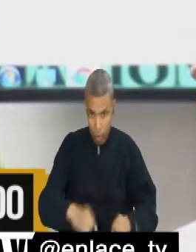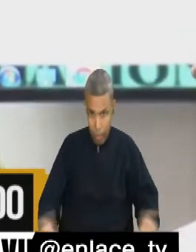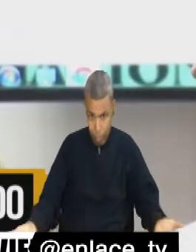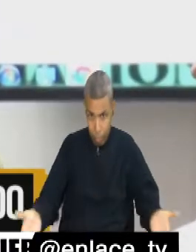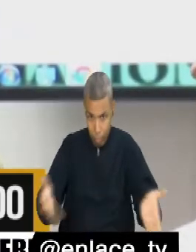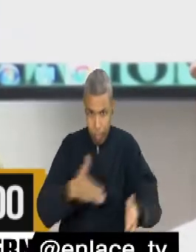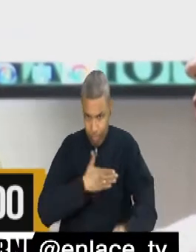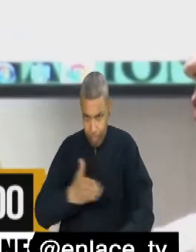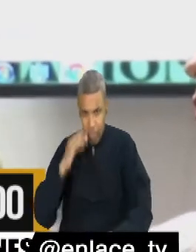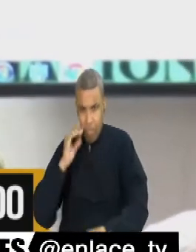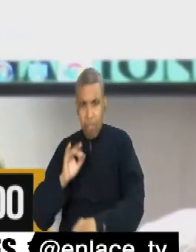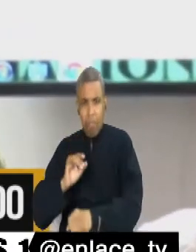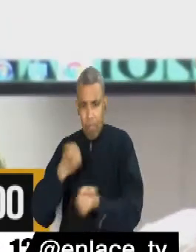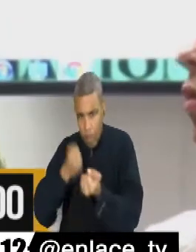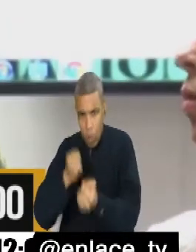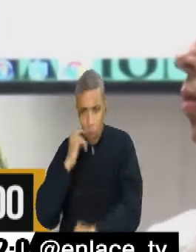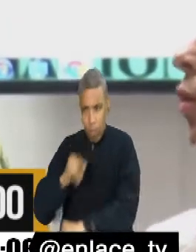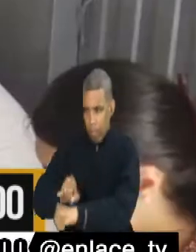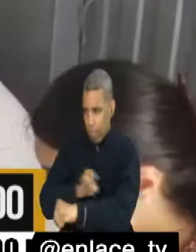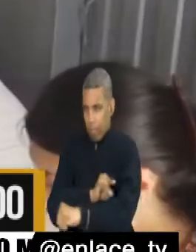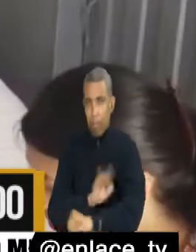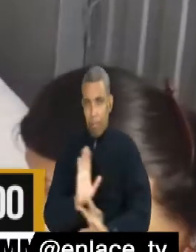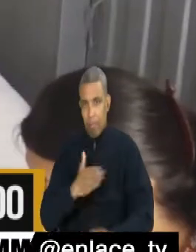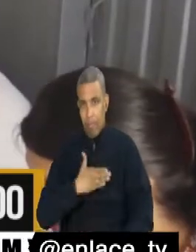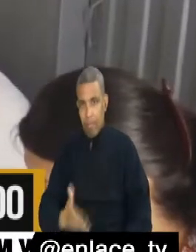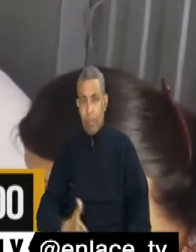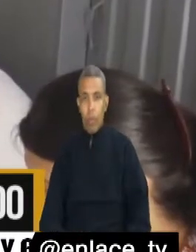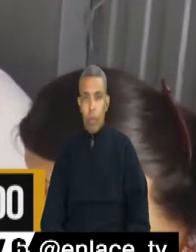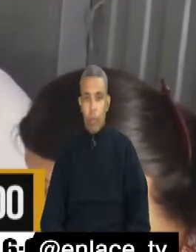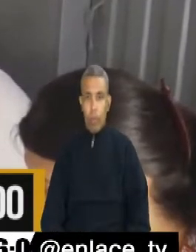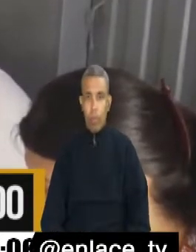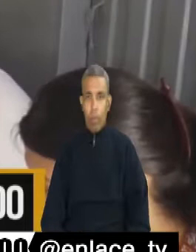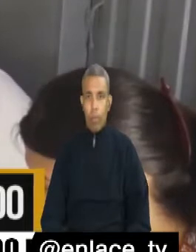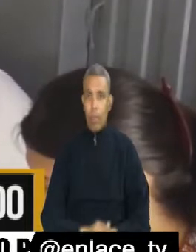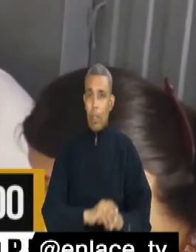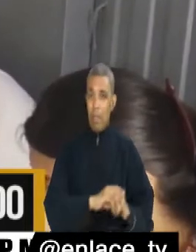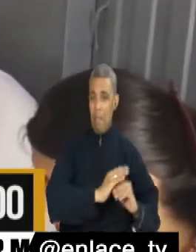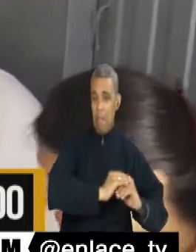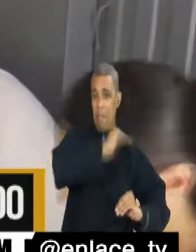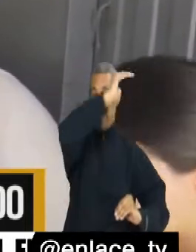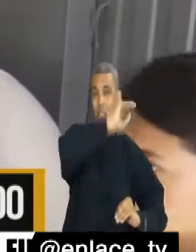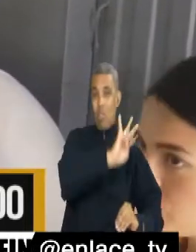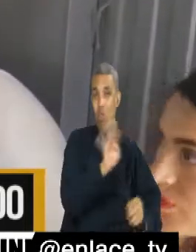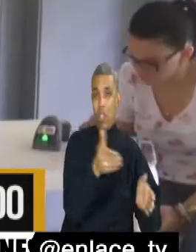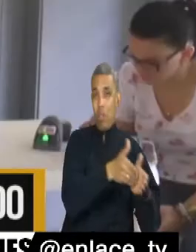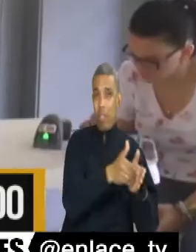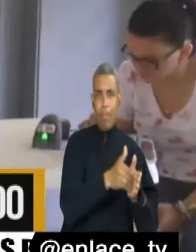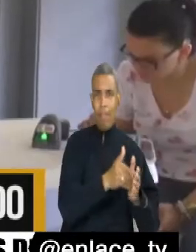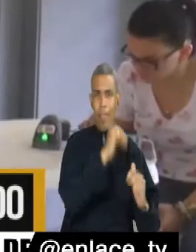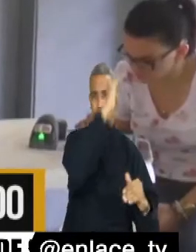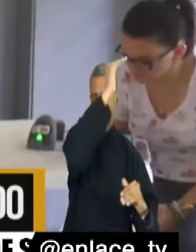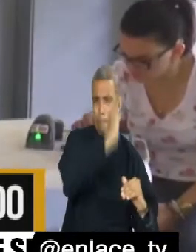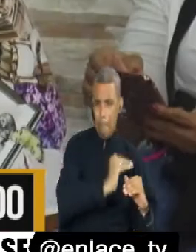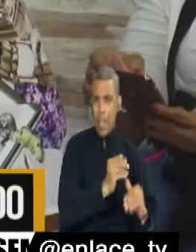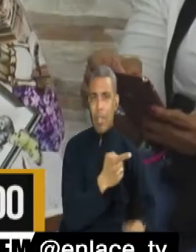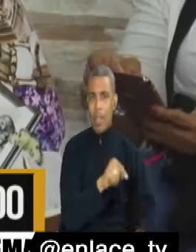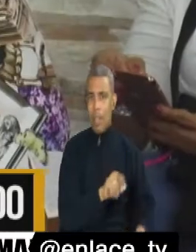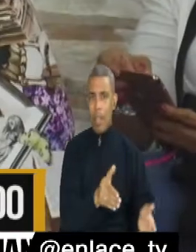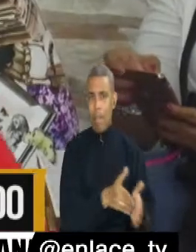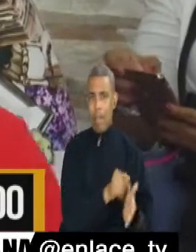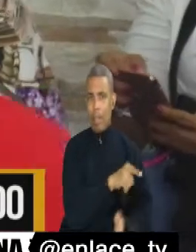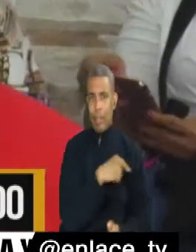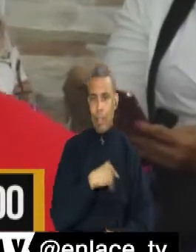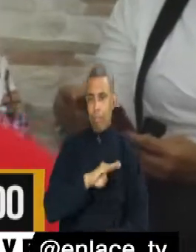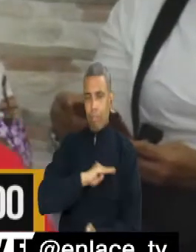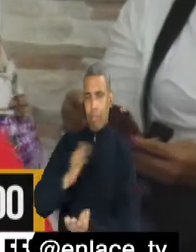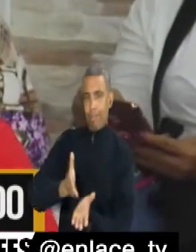las urnas lo hicieran con total tranquilidad y confianza. No se superó el umbral de votantes requeridos en las elecciones atípicas del puerto petrolero. Darío